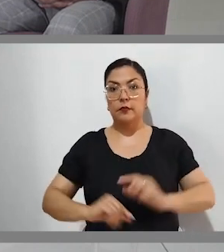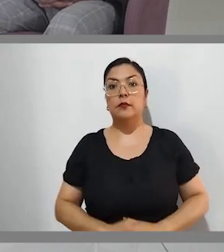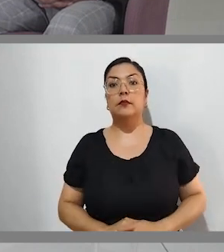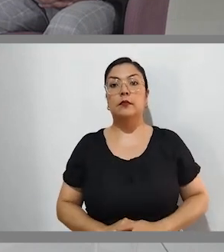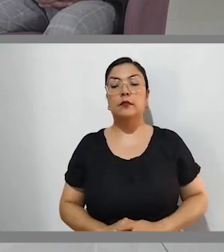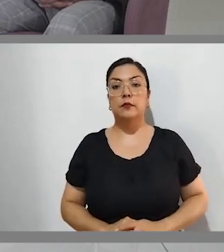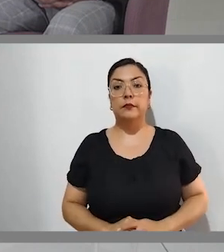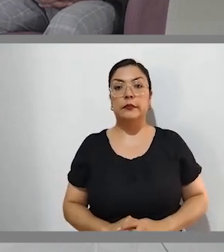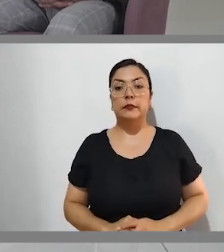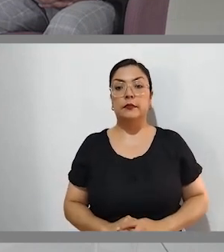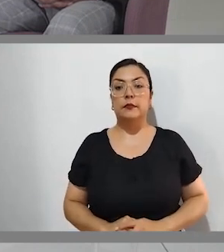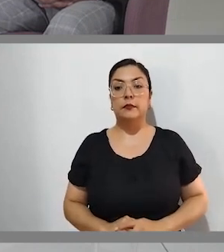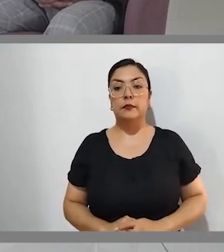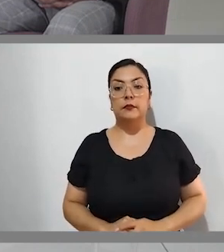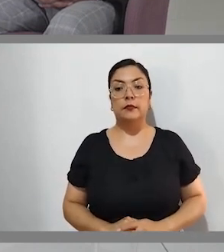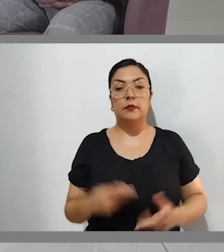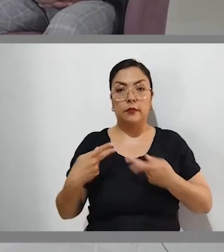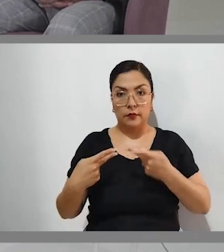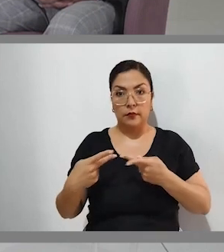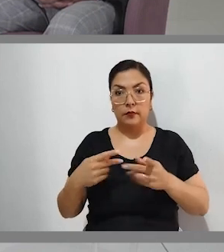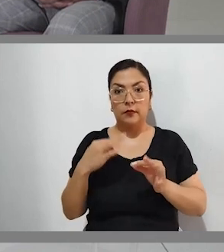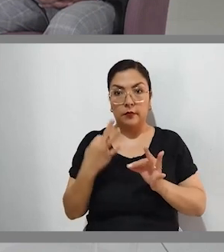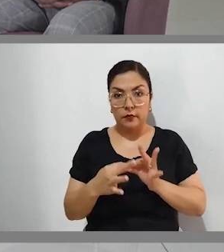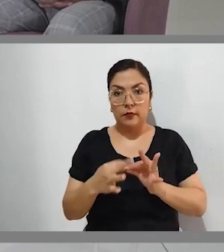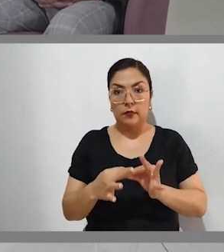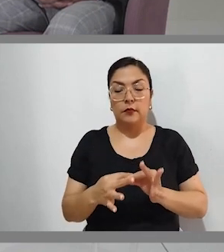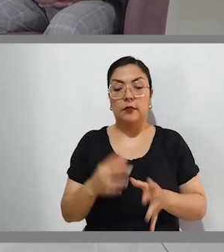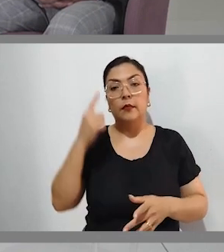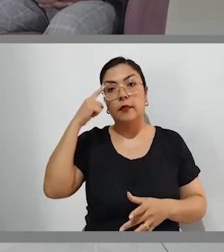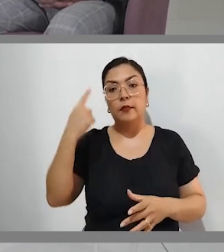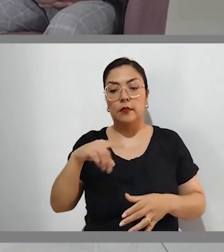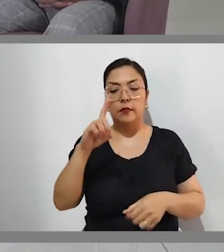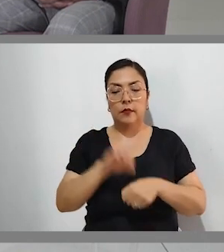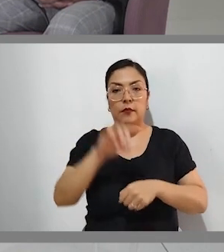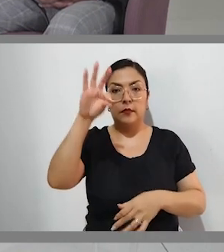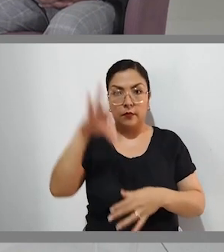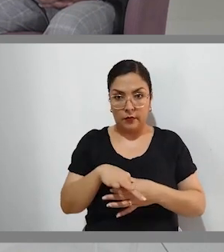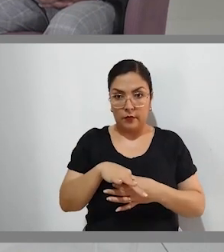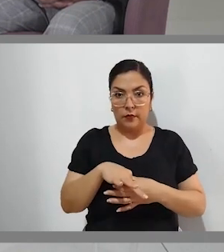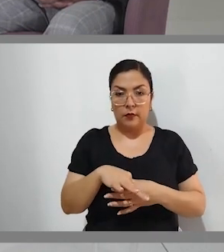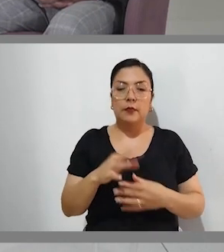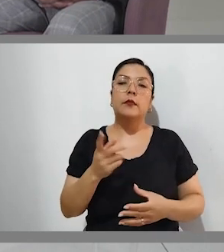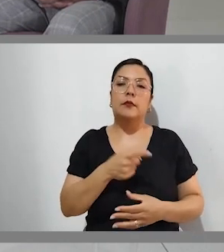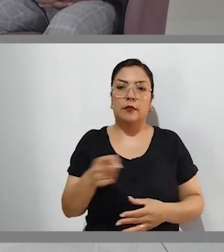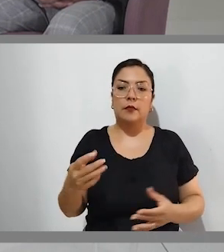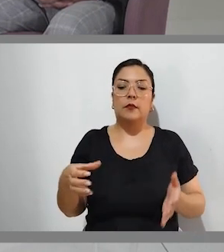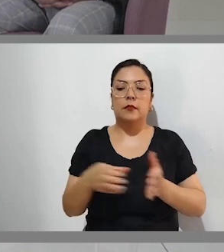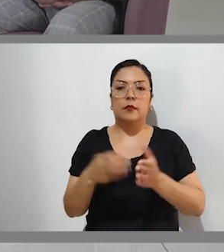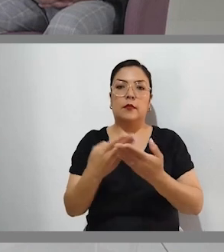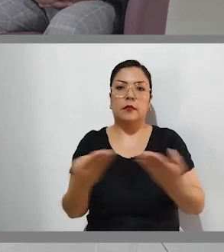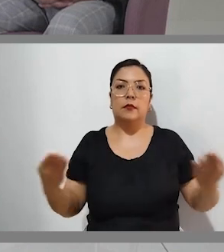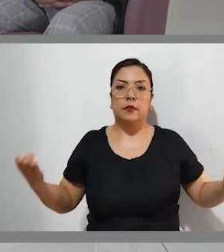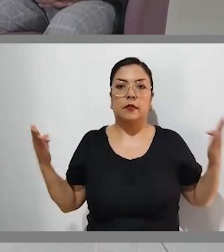viene a redundar en que el día de la jornada electoral, como pasó en el domingo 2 de junio, las personas se encuentren en casillas con